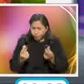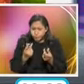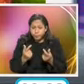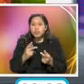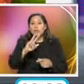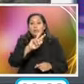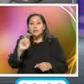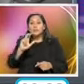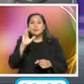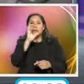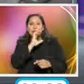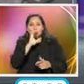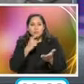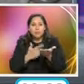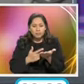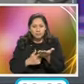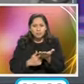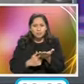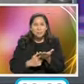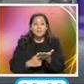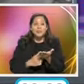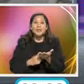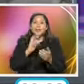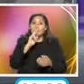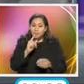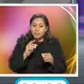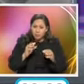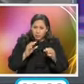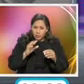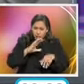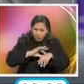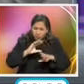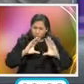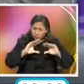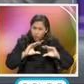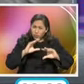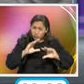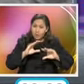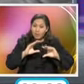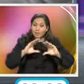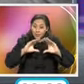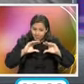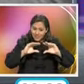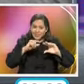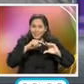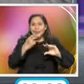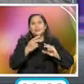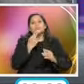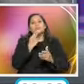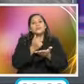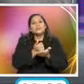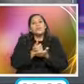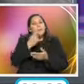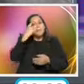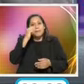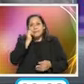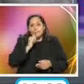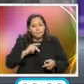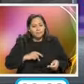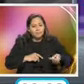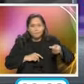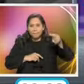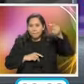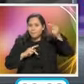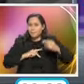calorías. Entonces, es el mejor momento de formar músculo porque ¿qué crees que es el que vas a tener para toda la vida? Claro. ¿No?